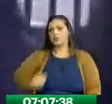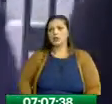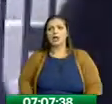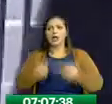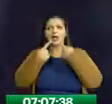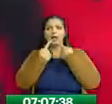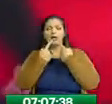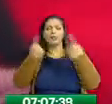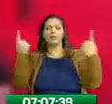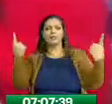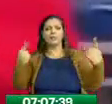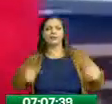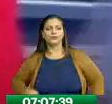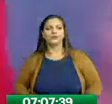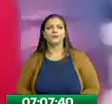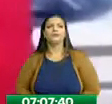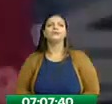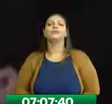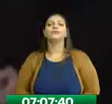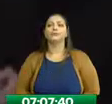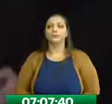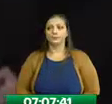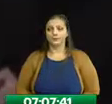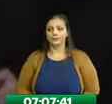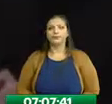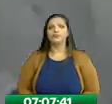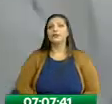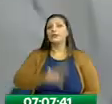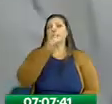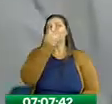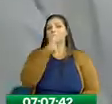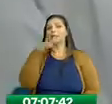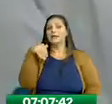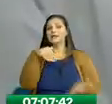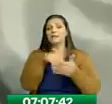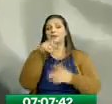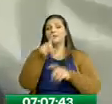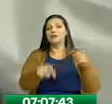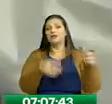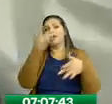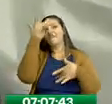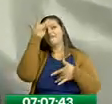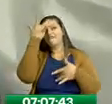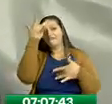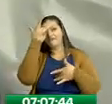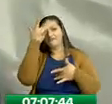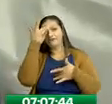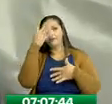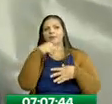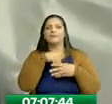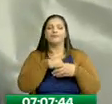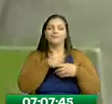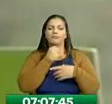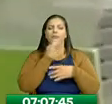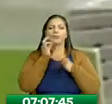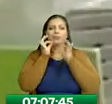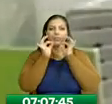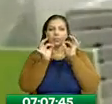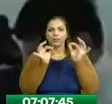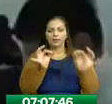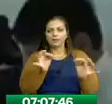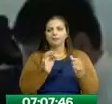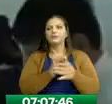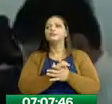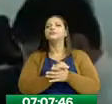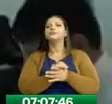arrojó un nuevo balance. Hay más de 17.000 personas infectadas. En las últimas 24 horas